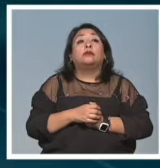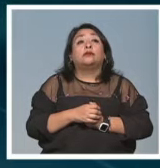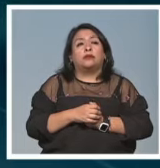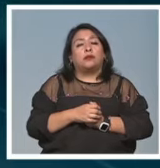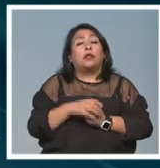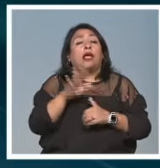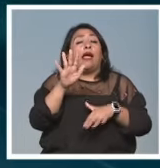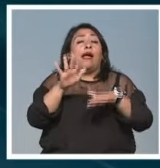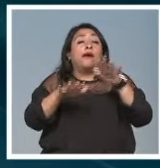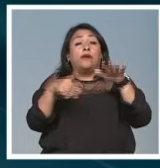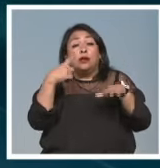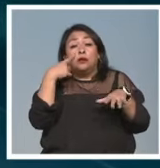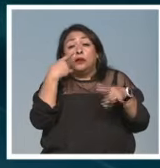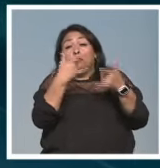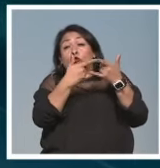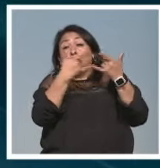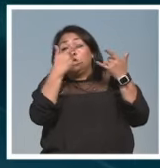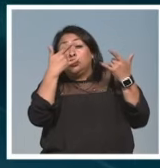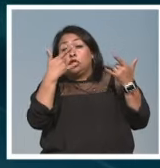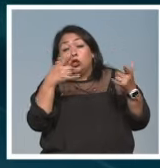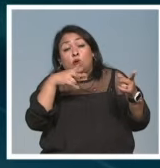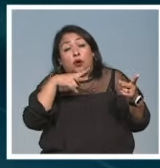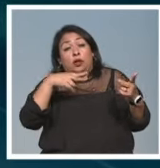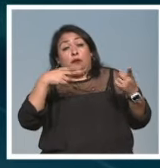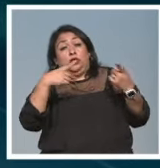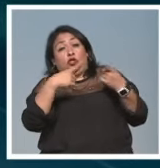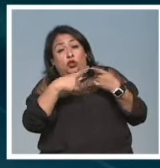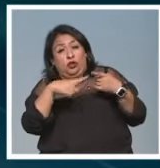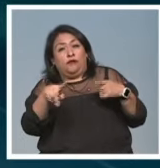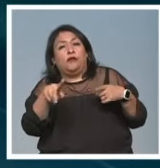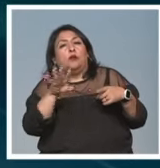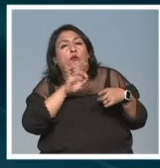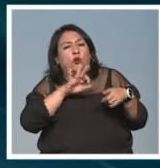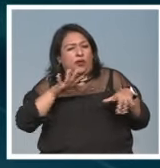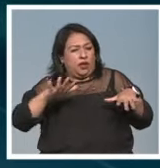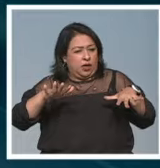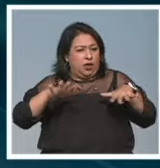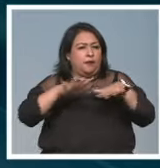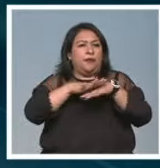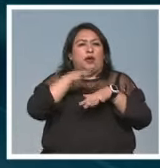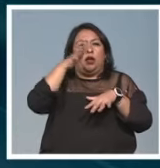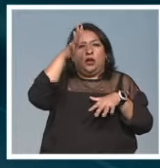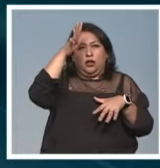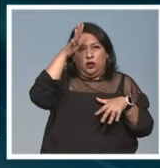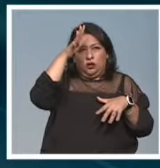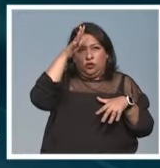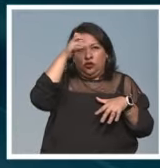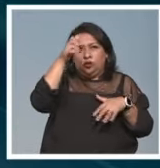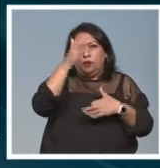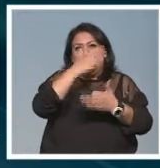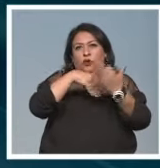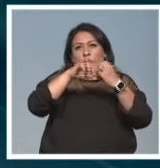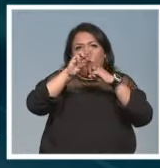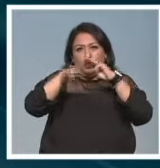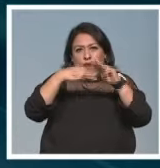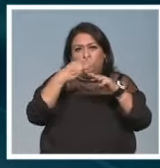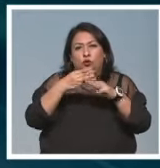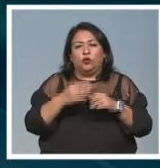En ocasiones ver una historia desde un ángulo distinto puede cambiar inclusive nuestra concepción de todo el mundo.